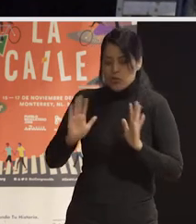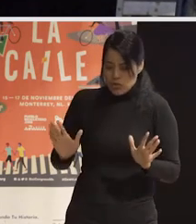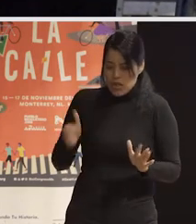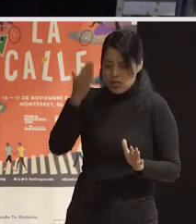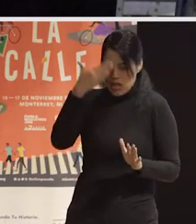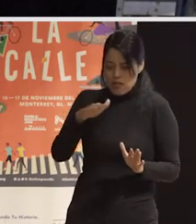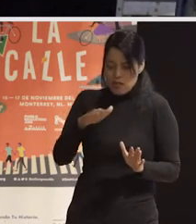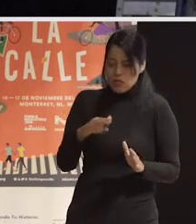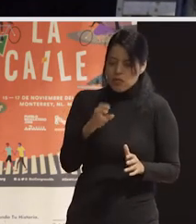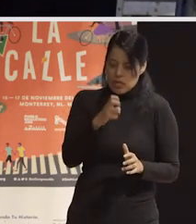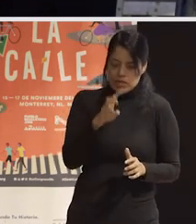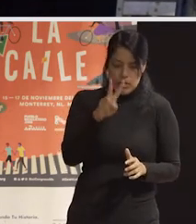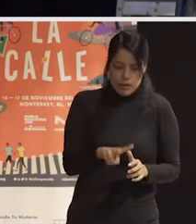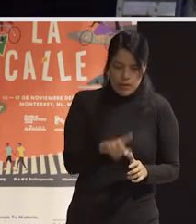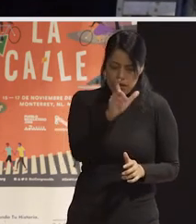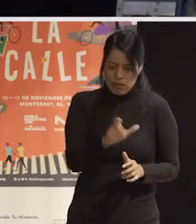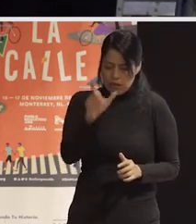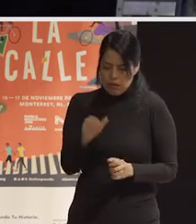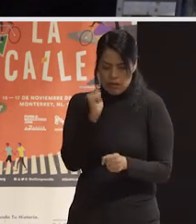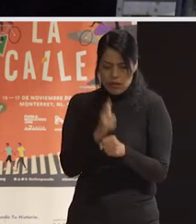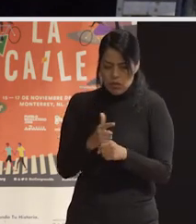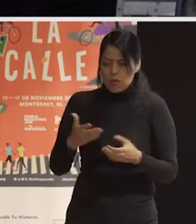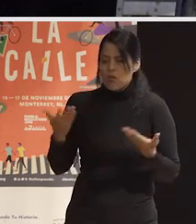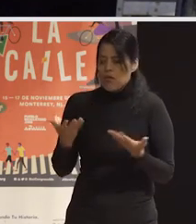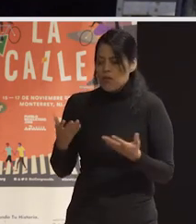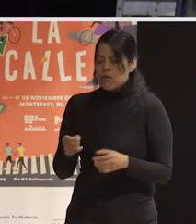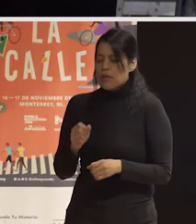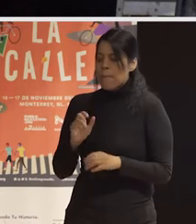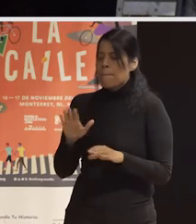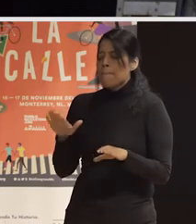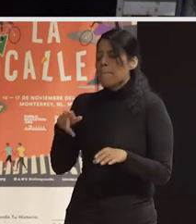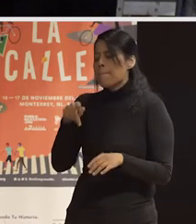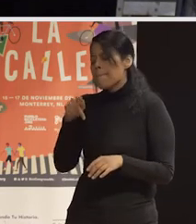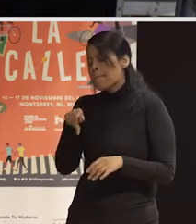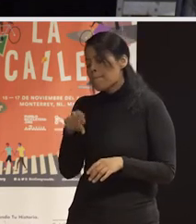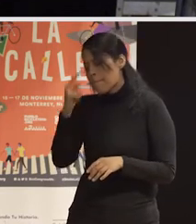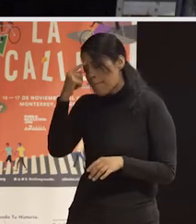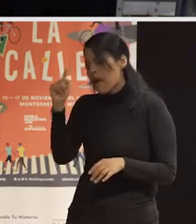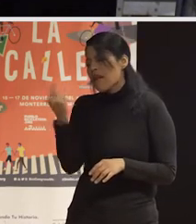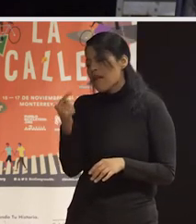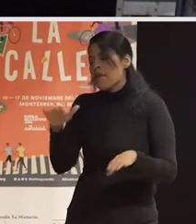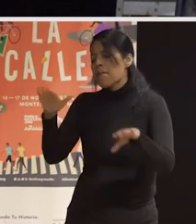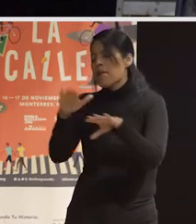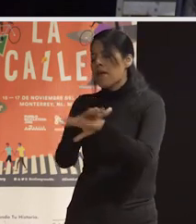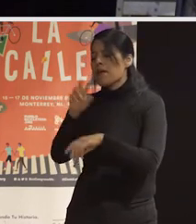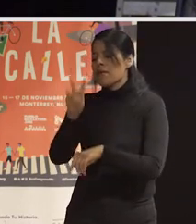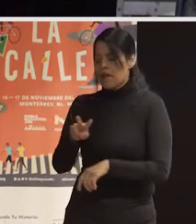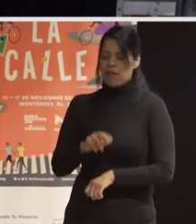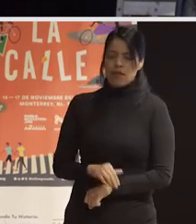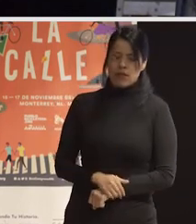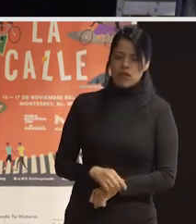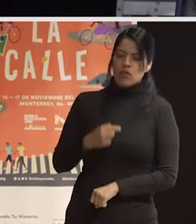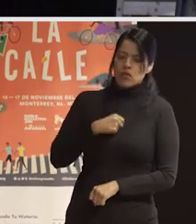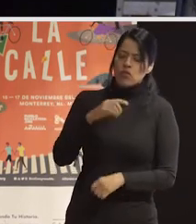hacer para cambiar esta realidad que identificamos entonces quiero quería poner en claro nada más es